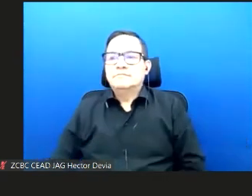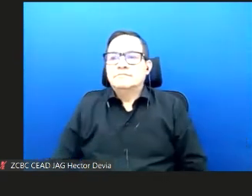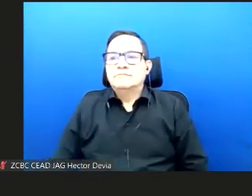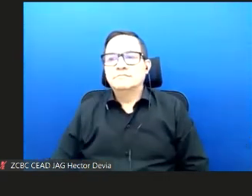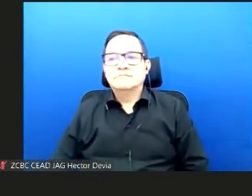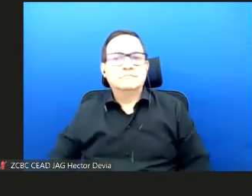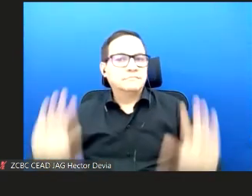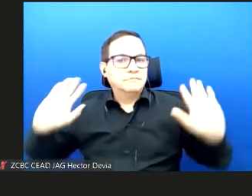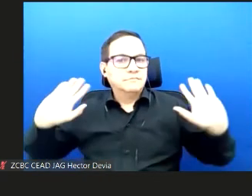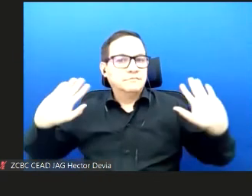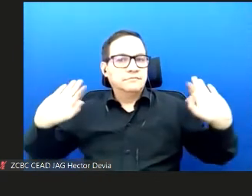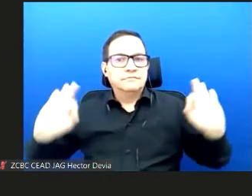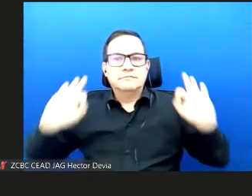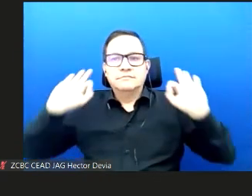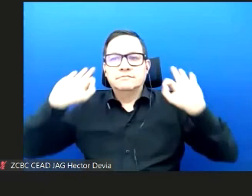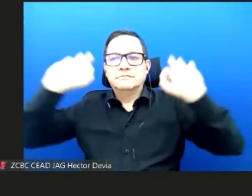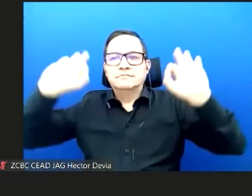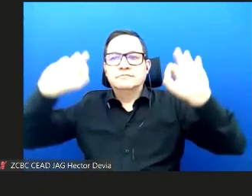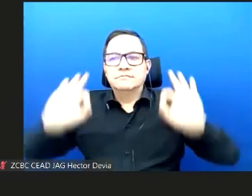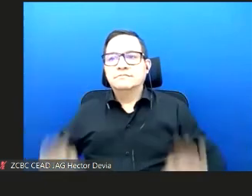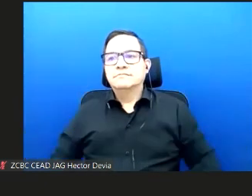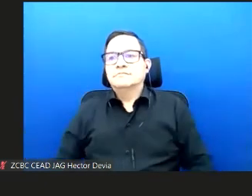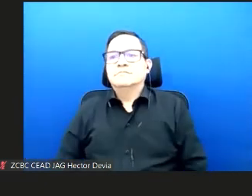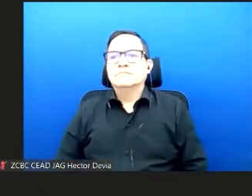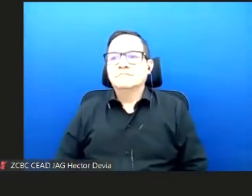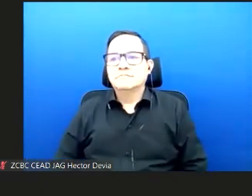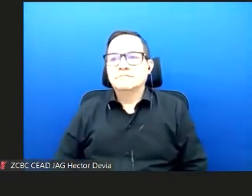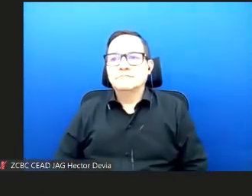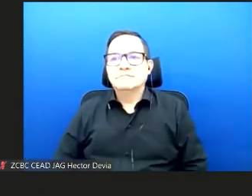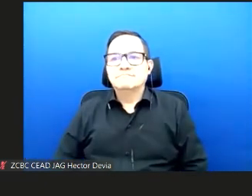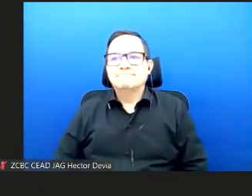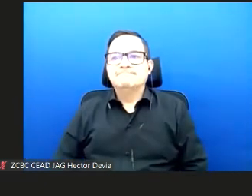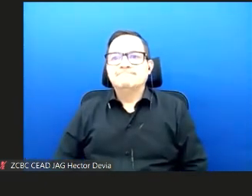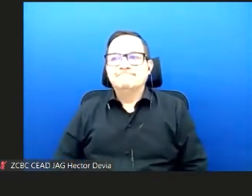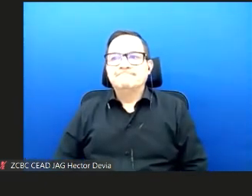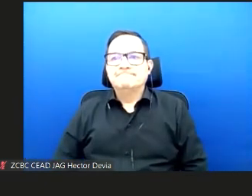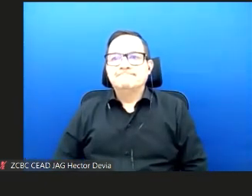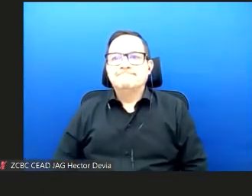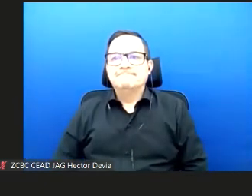Listo. Aquí ya está. Espérenme, los muevo aquí arriba para que vean.